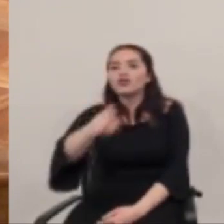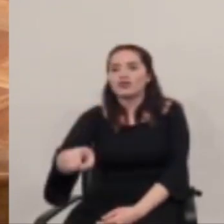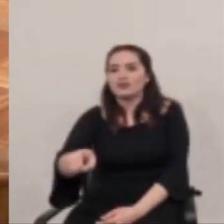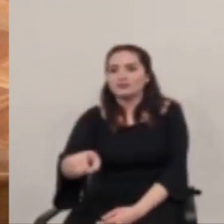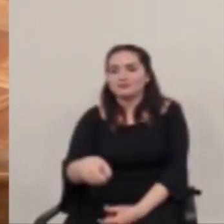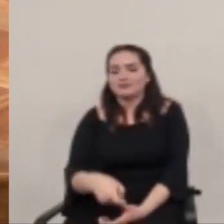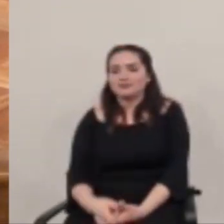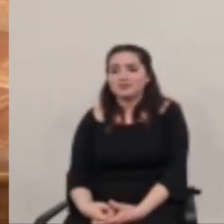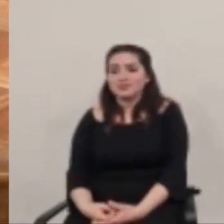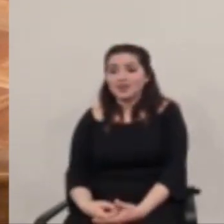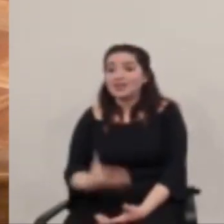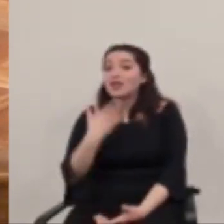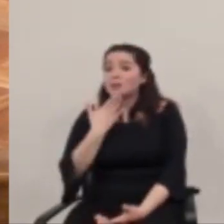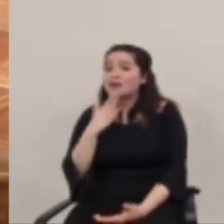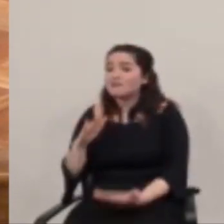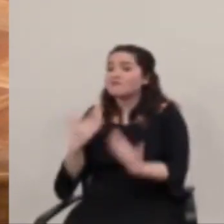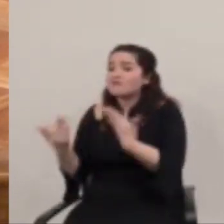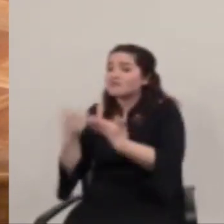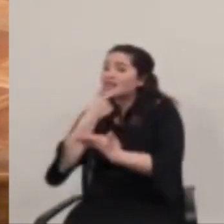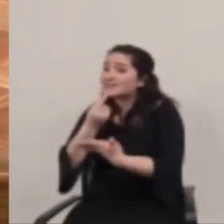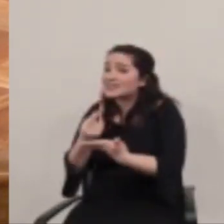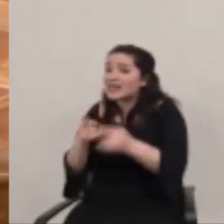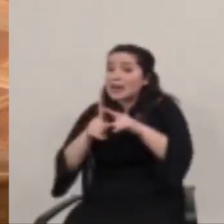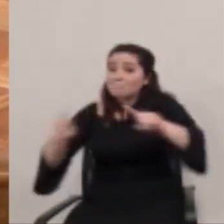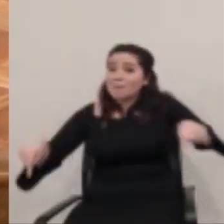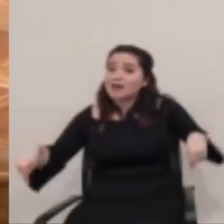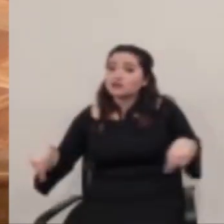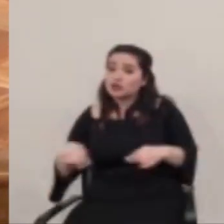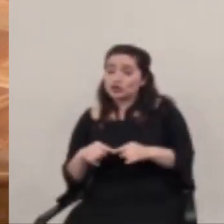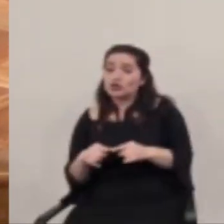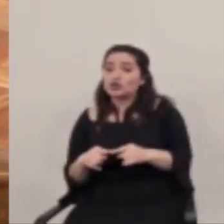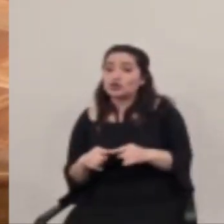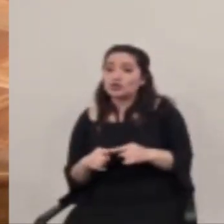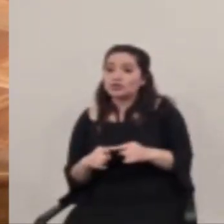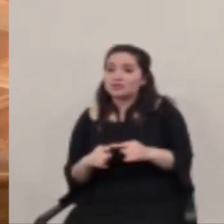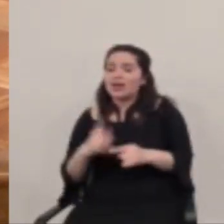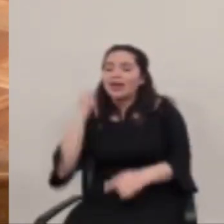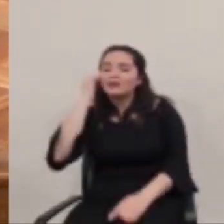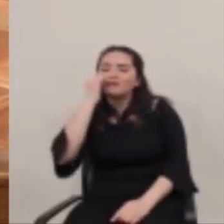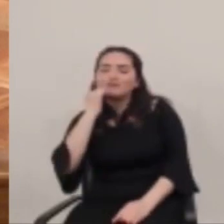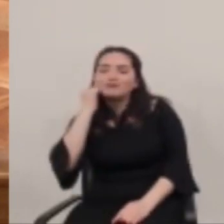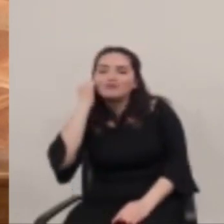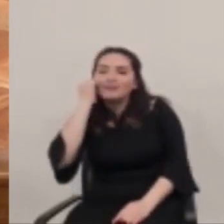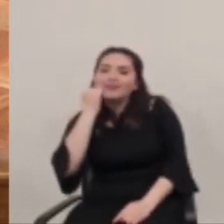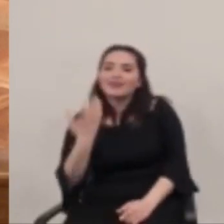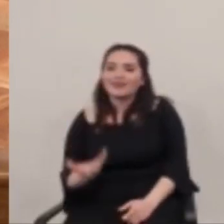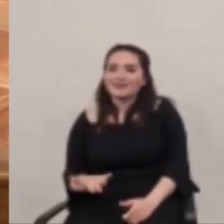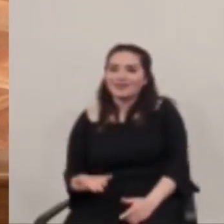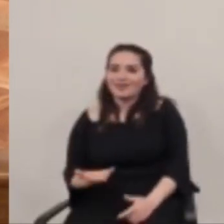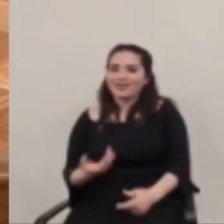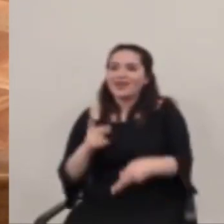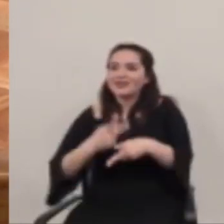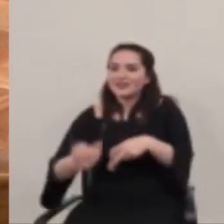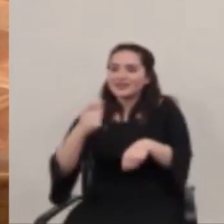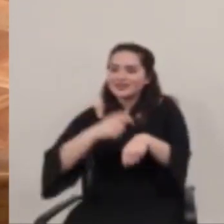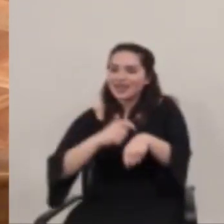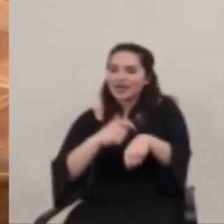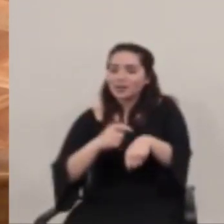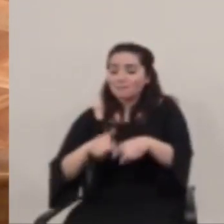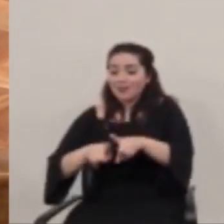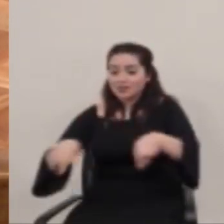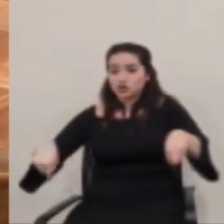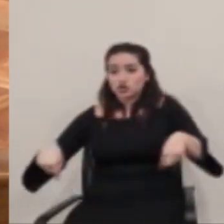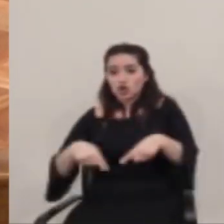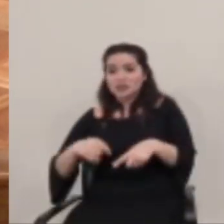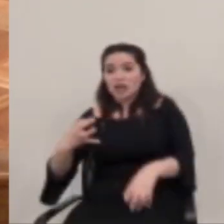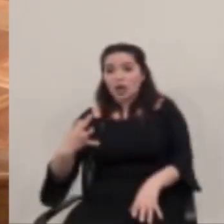Entonces, poder facilitar este espacio desde una amorosidad, desde poder generar un espacio seguro,